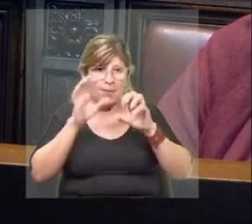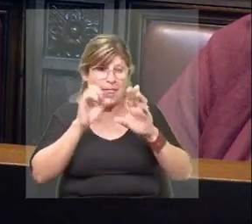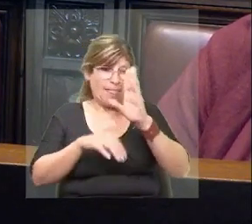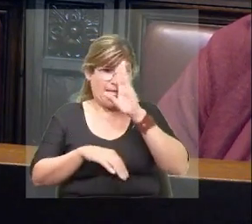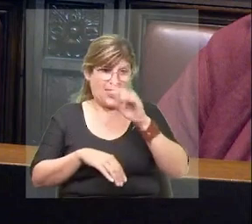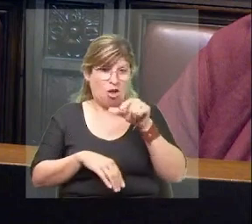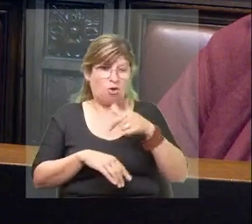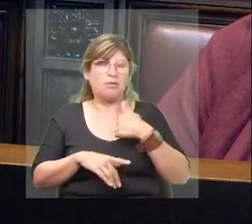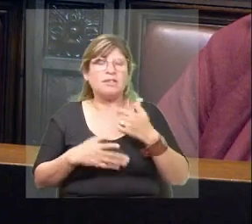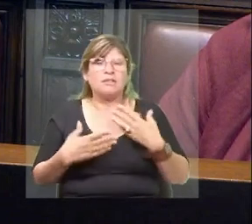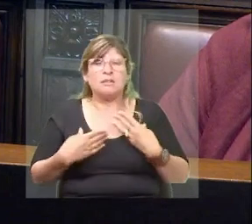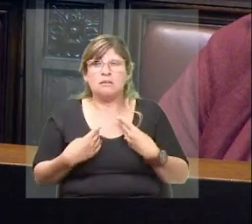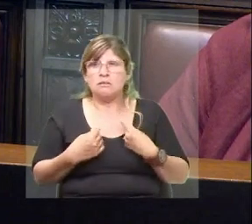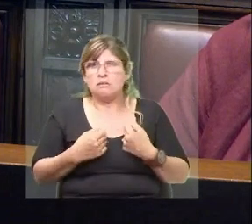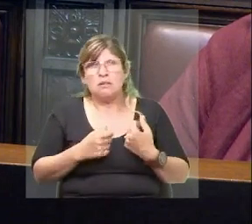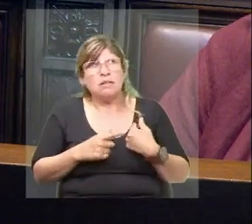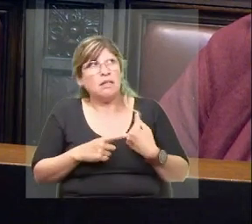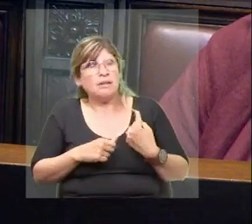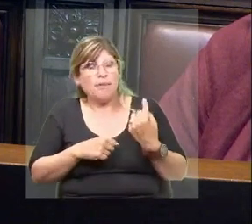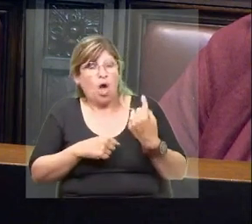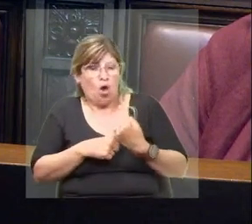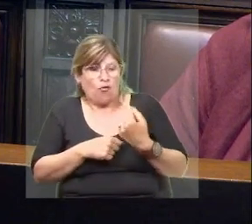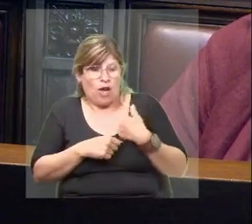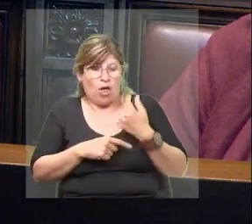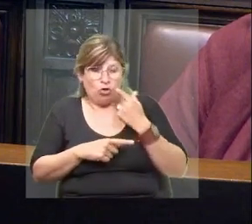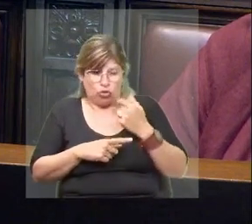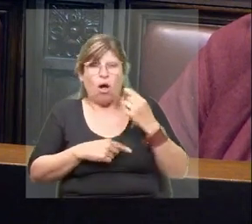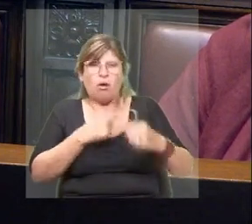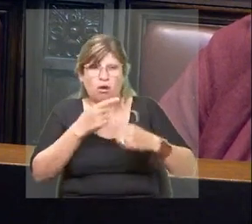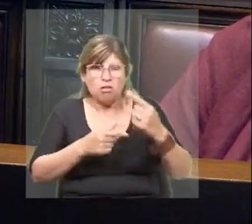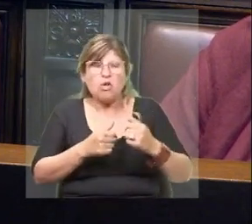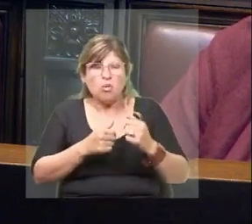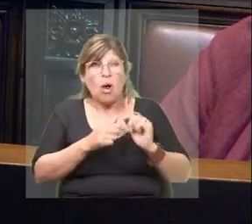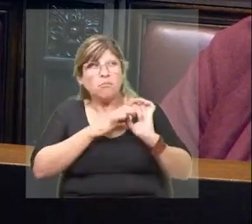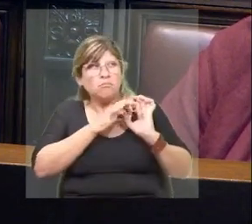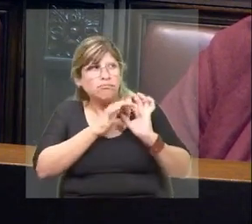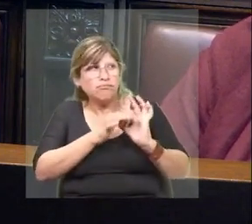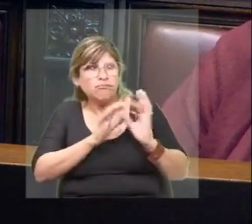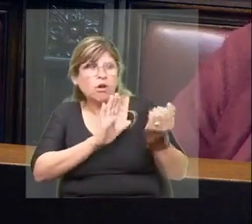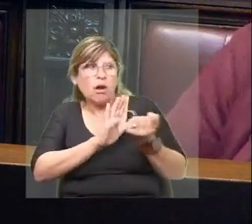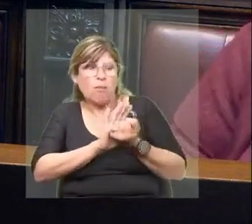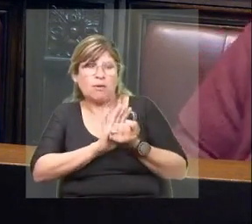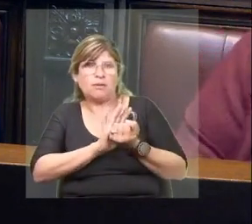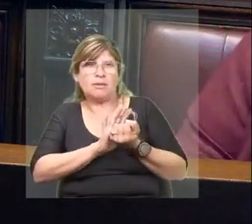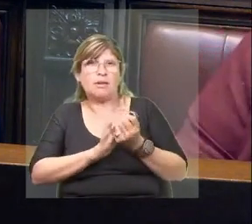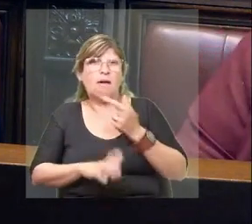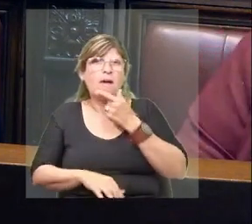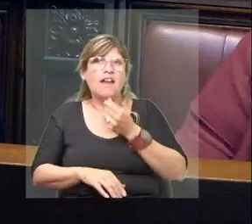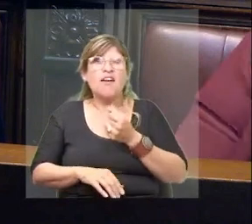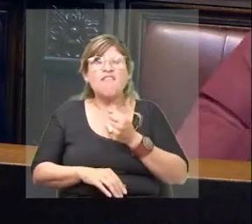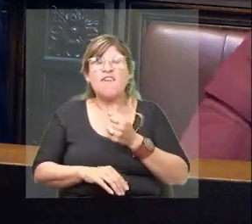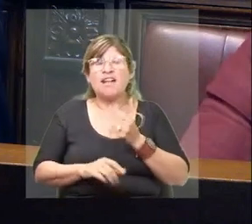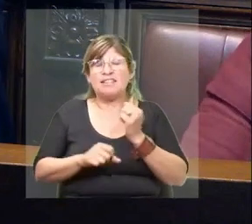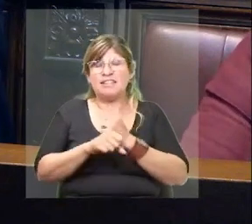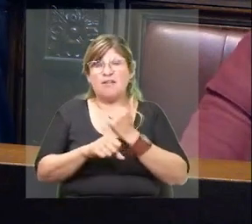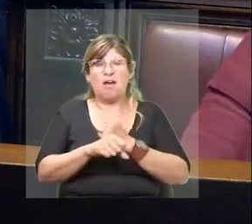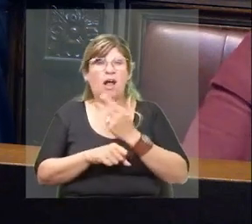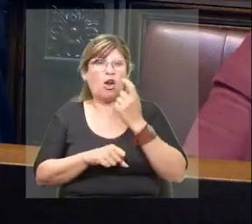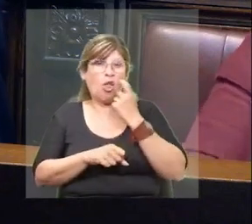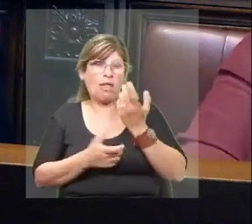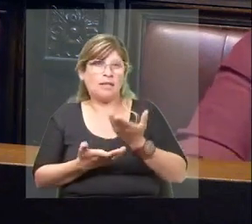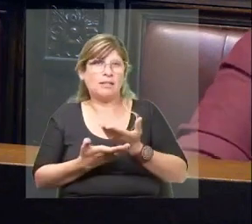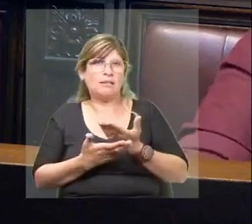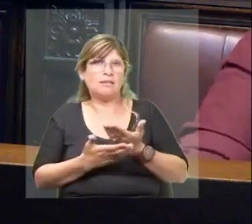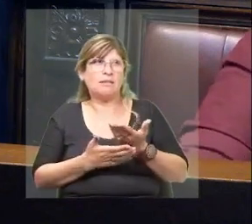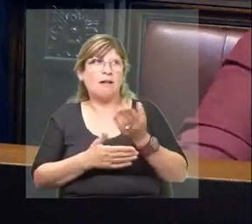sentirme obligado a continuar un legado. Era fácil trabajar con Danilo.